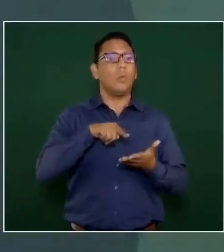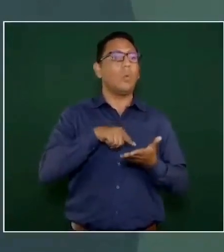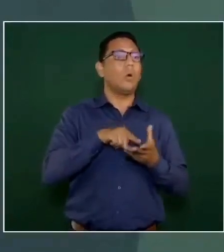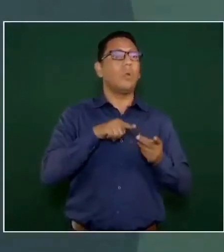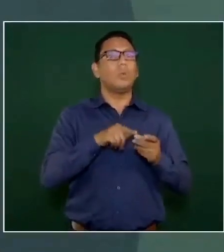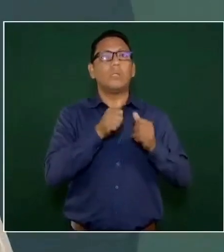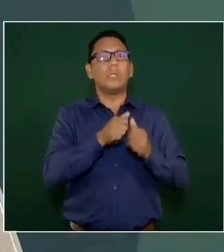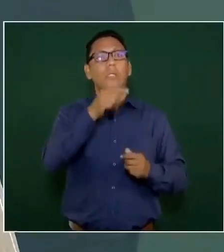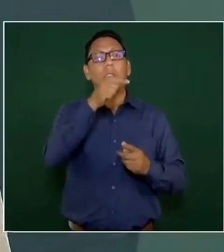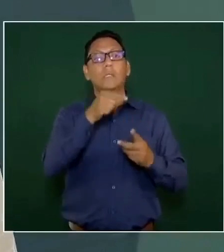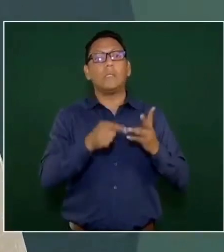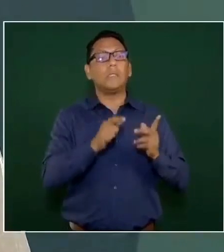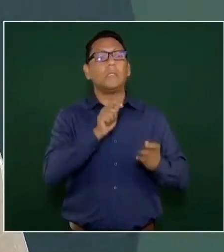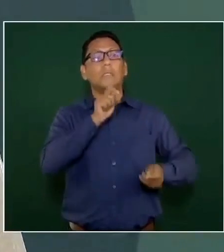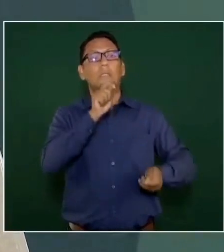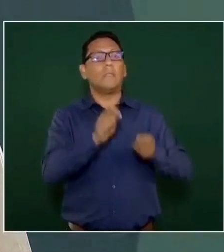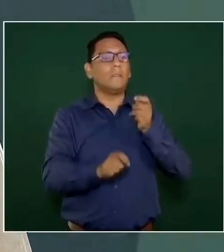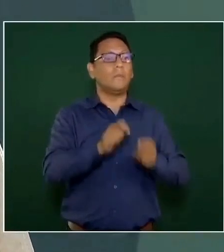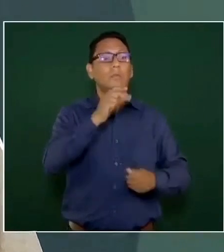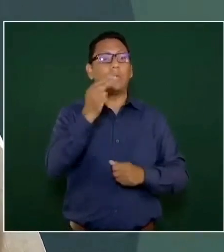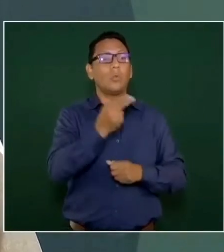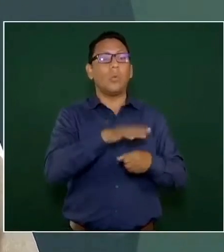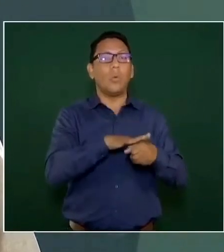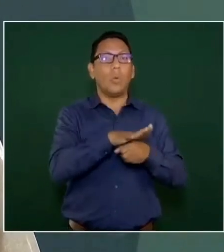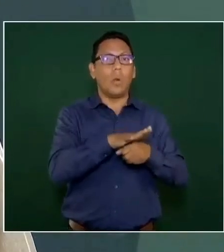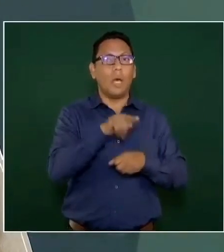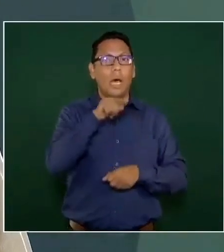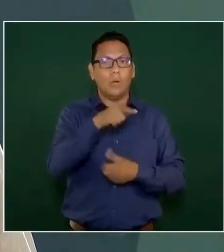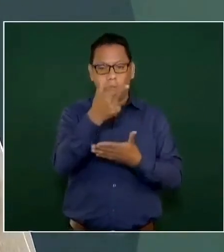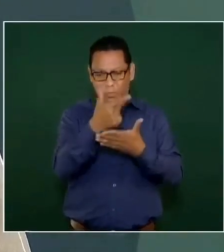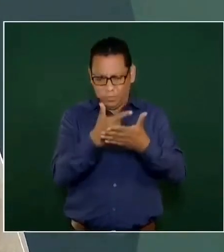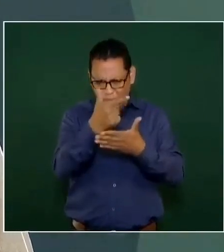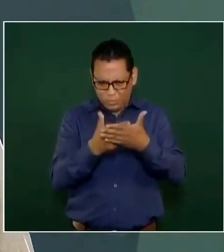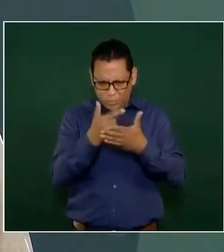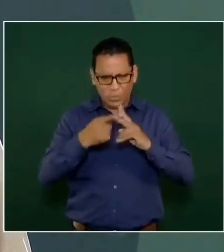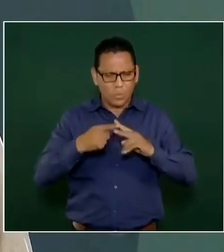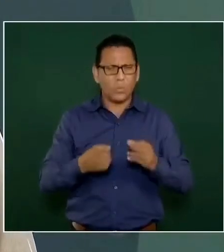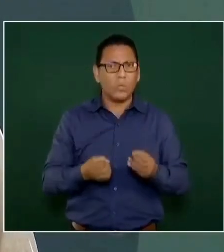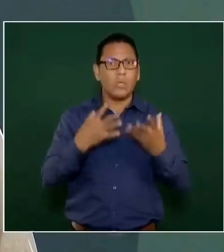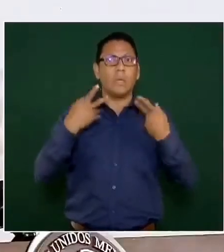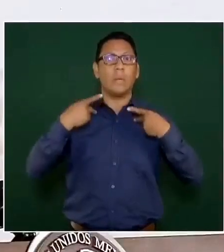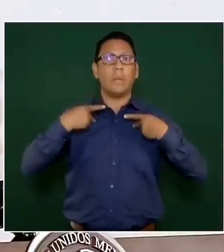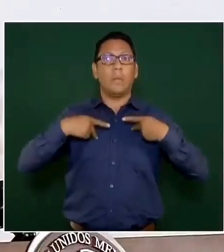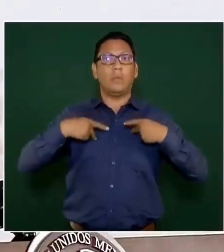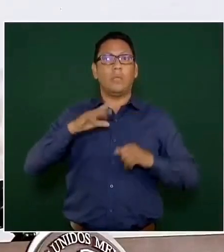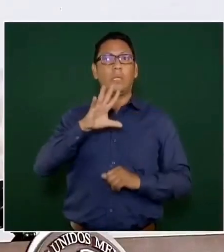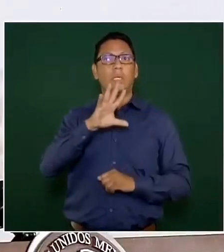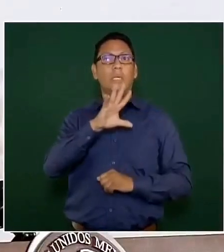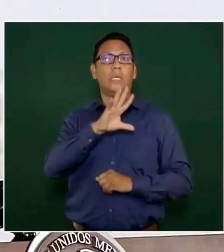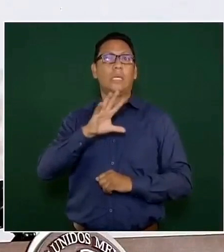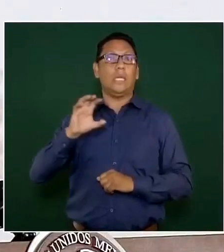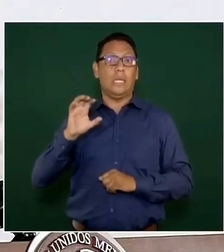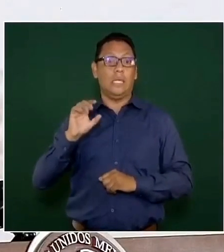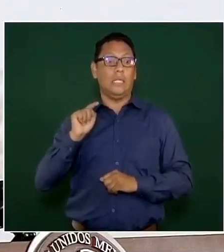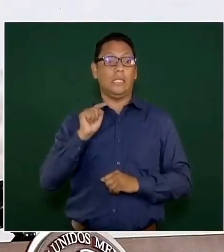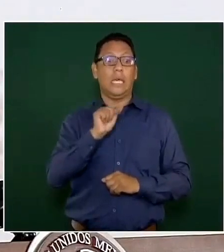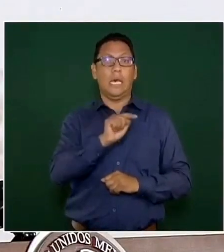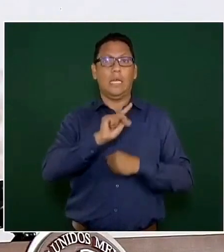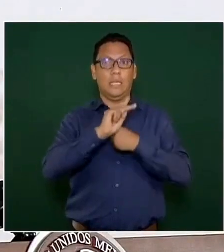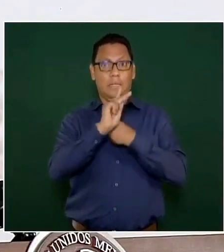sus necesidades. En ese registro llegamos a tener a más de 500 personas mexicanas